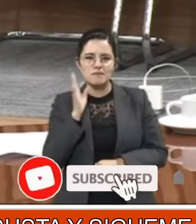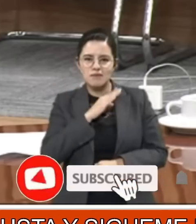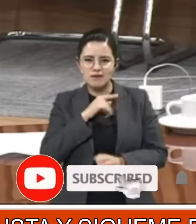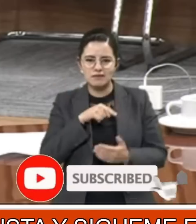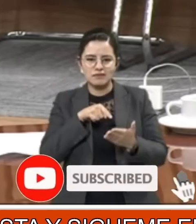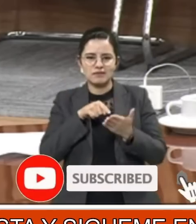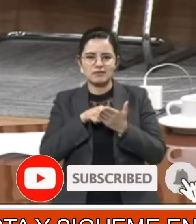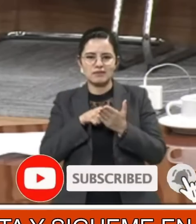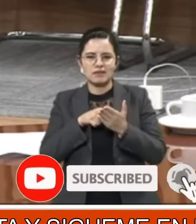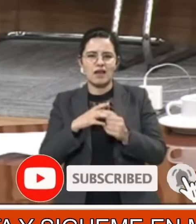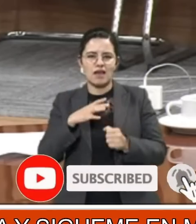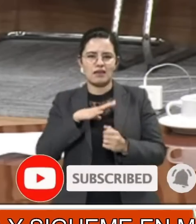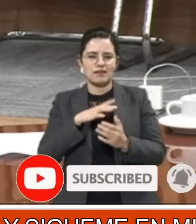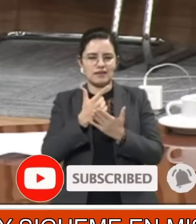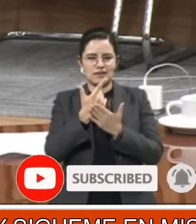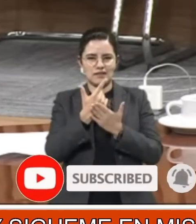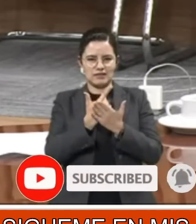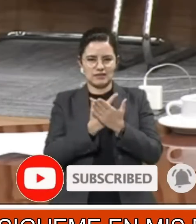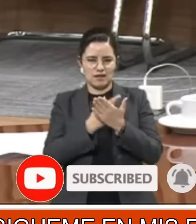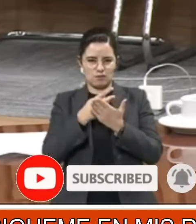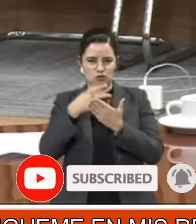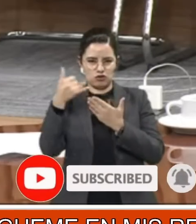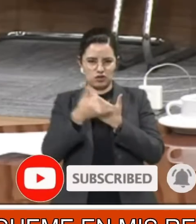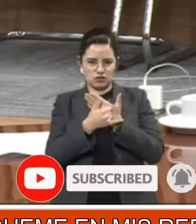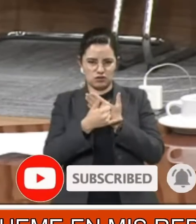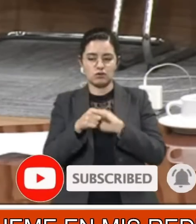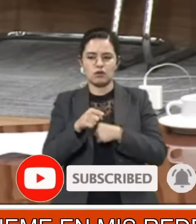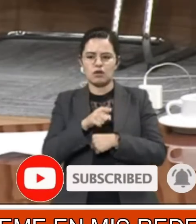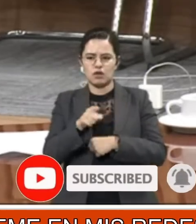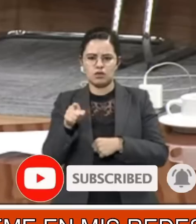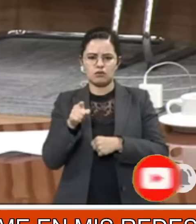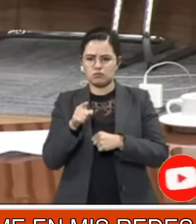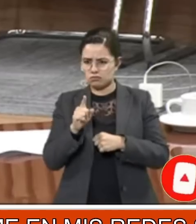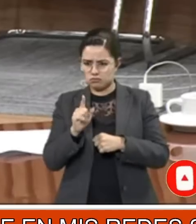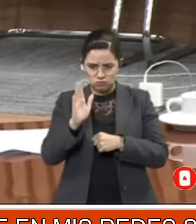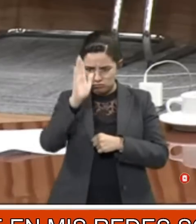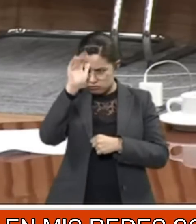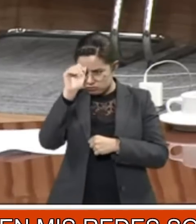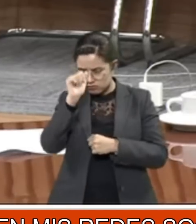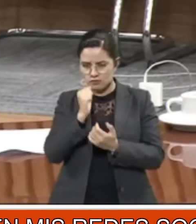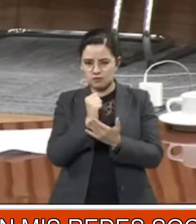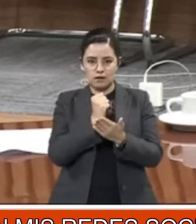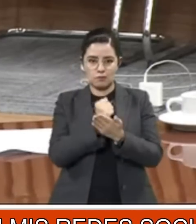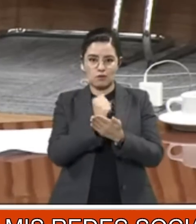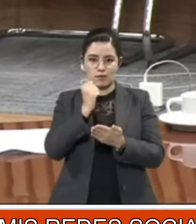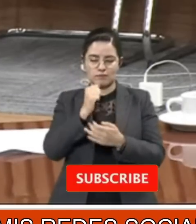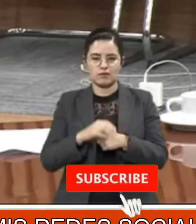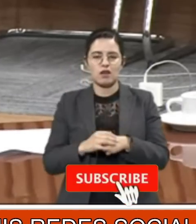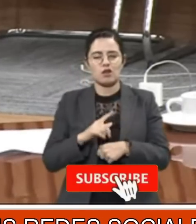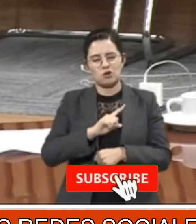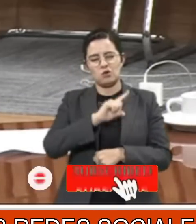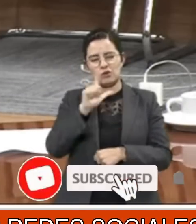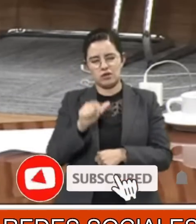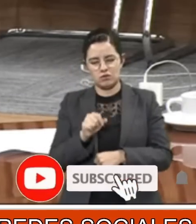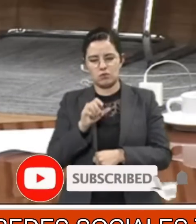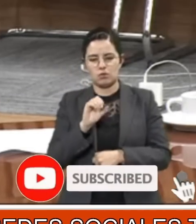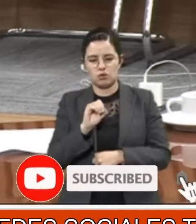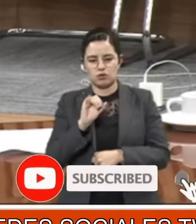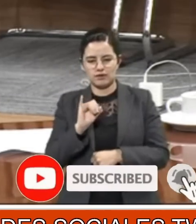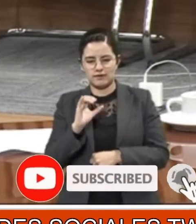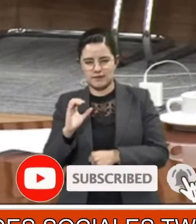proyectos. Es decir, en una primera instancia de revisión, el INE no pudo justificar para qué quería esos más de